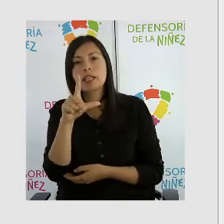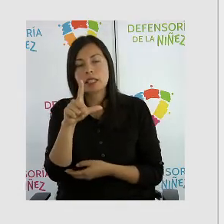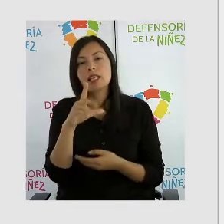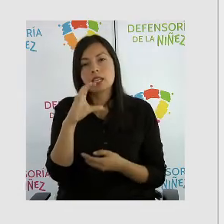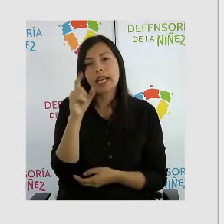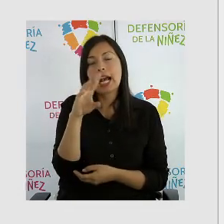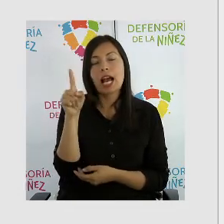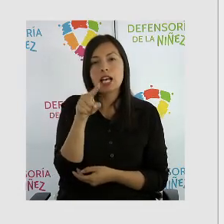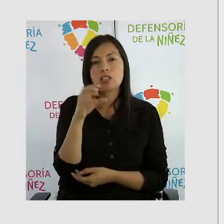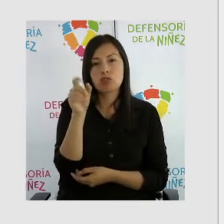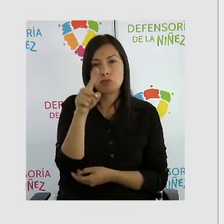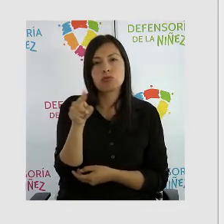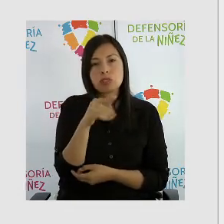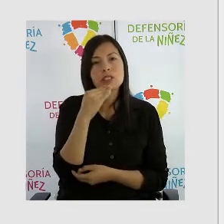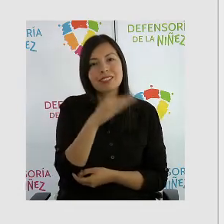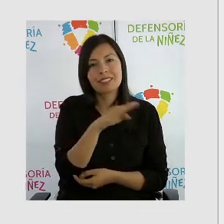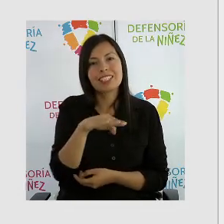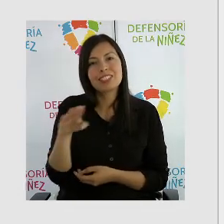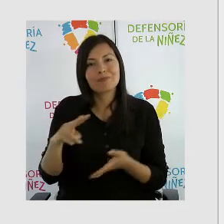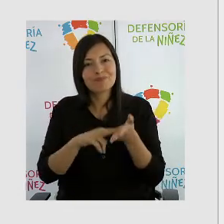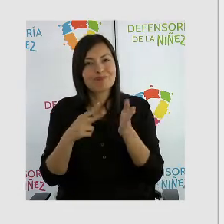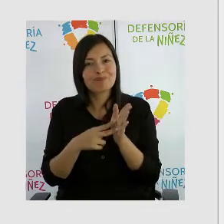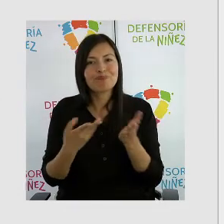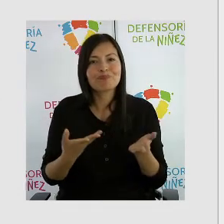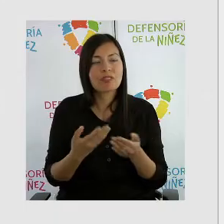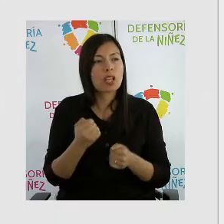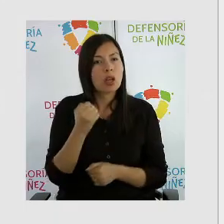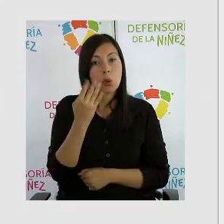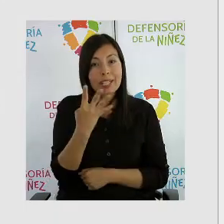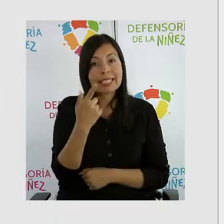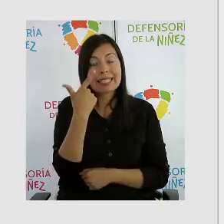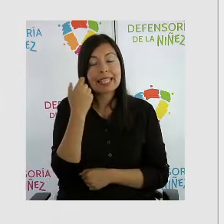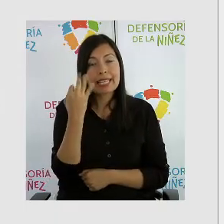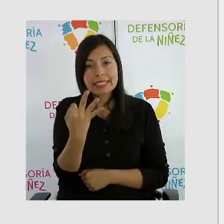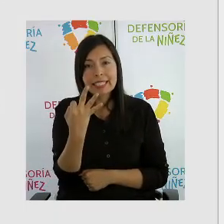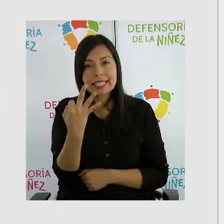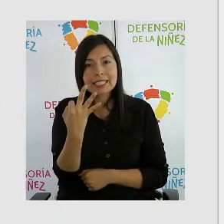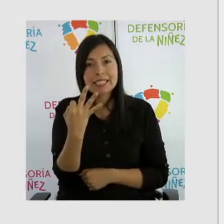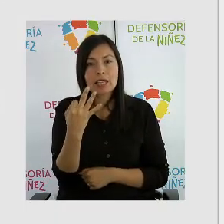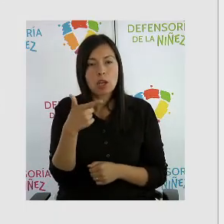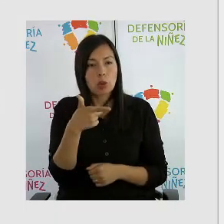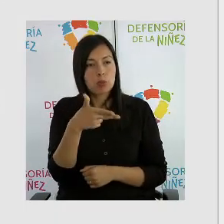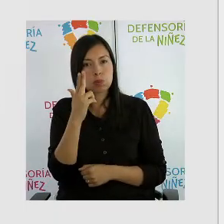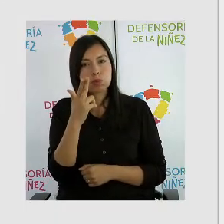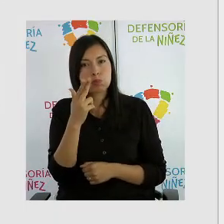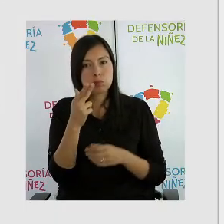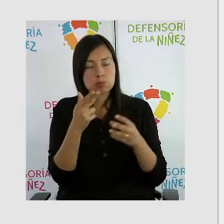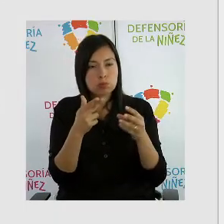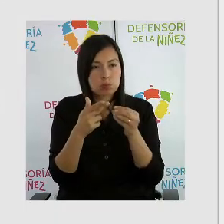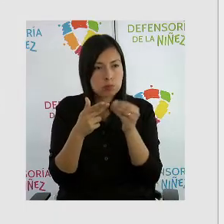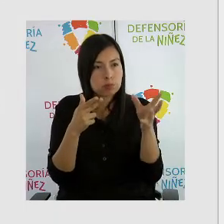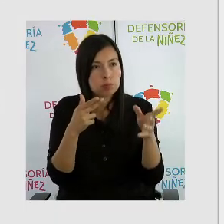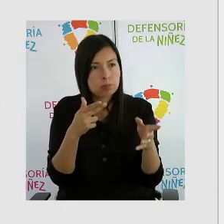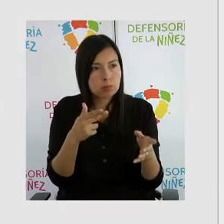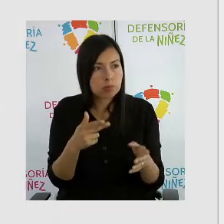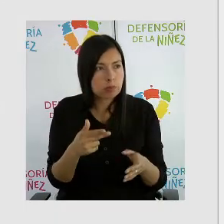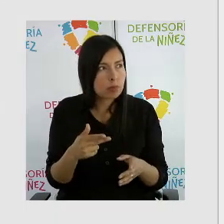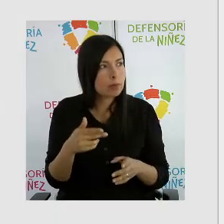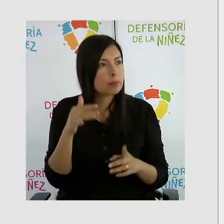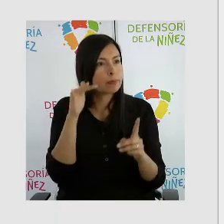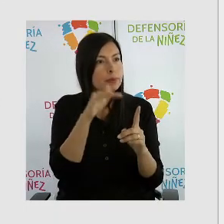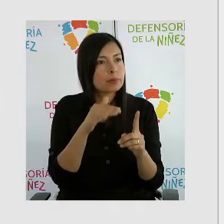Ustedes pueden ver ahí que hablamos de 43 lesiones por perdigones, donde hemos visto